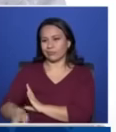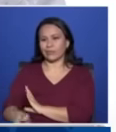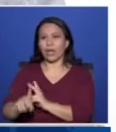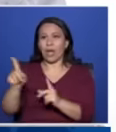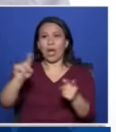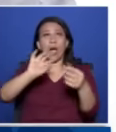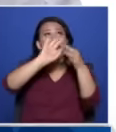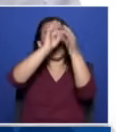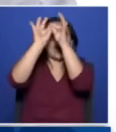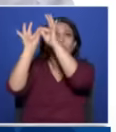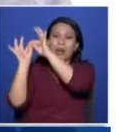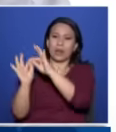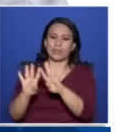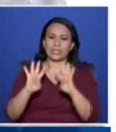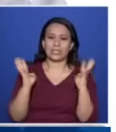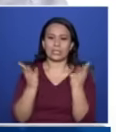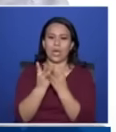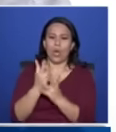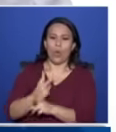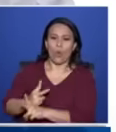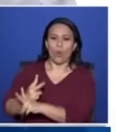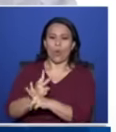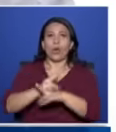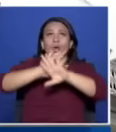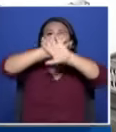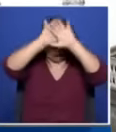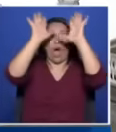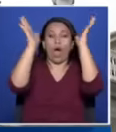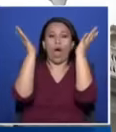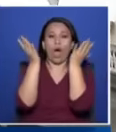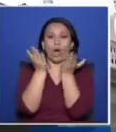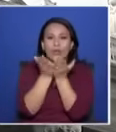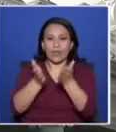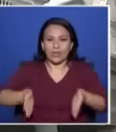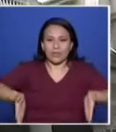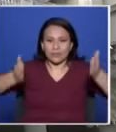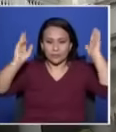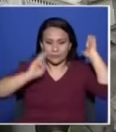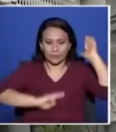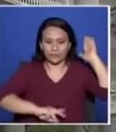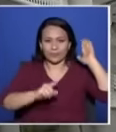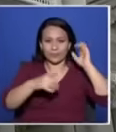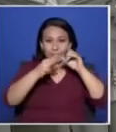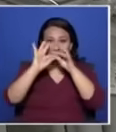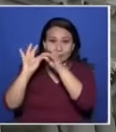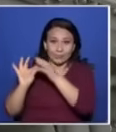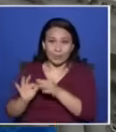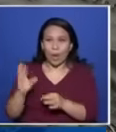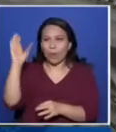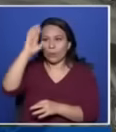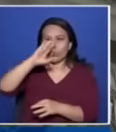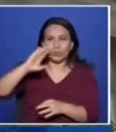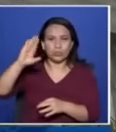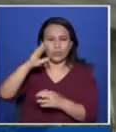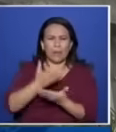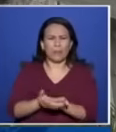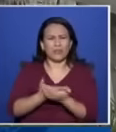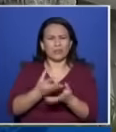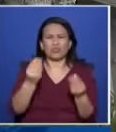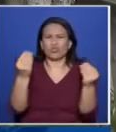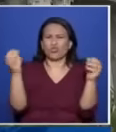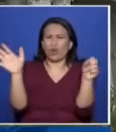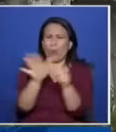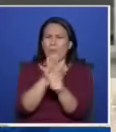reestructurar las esculturas y todo el palacio en general, ¿no? Dijo que como parte de esta reestructuración, que busca liberar de peso la